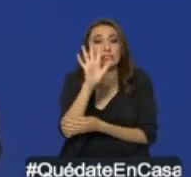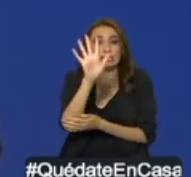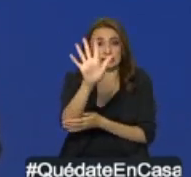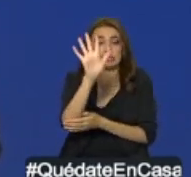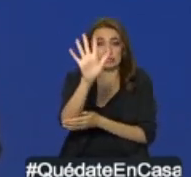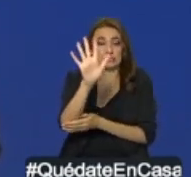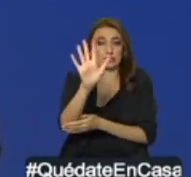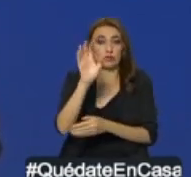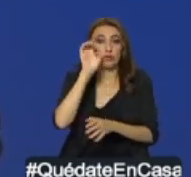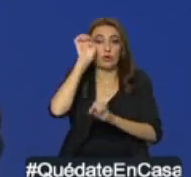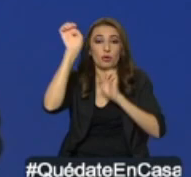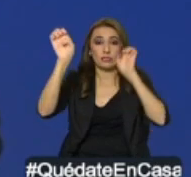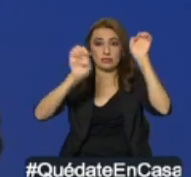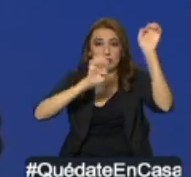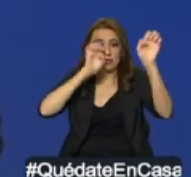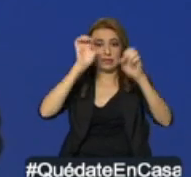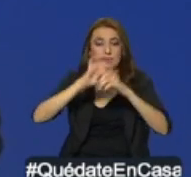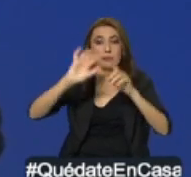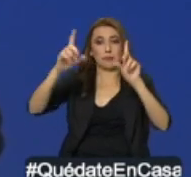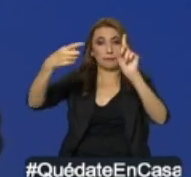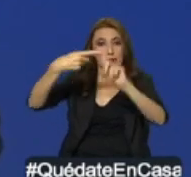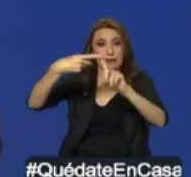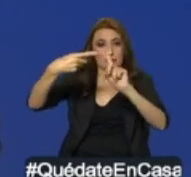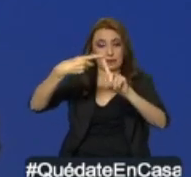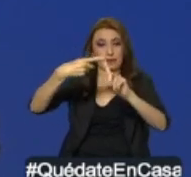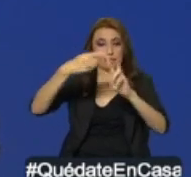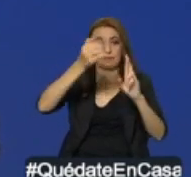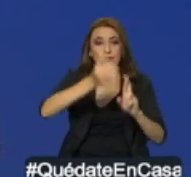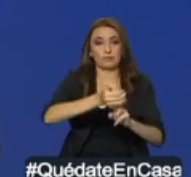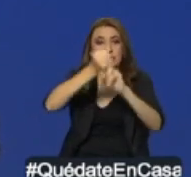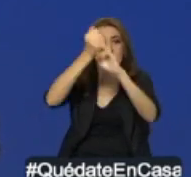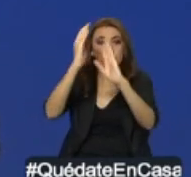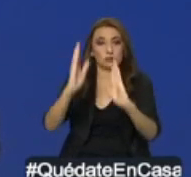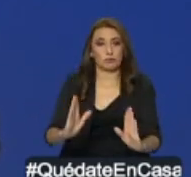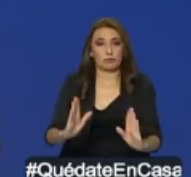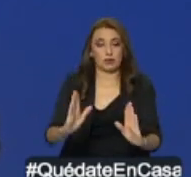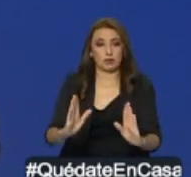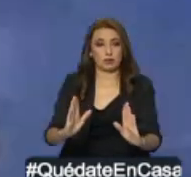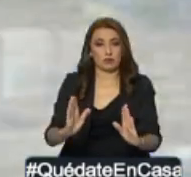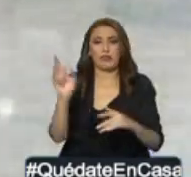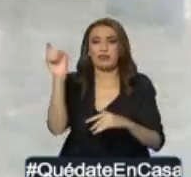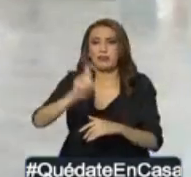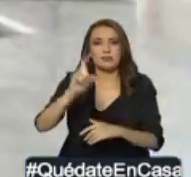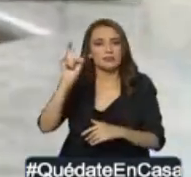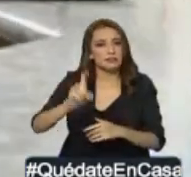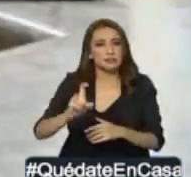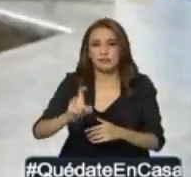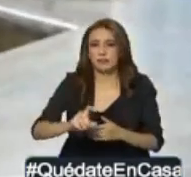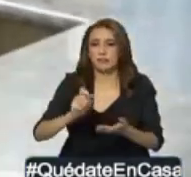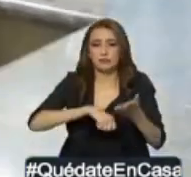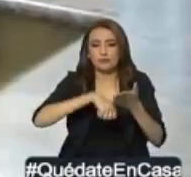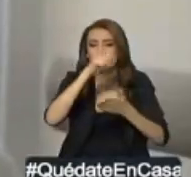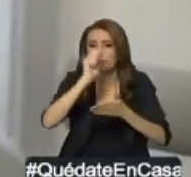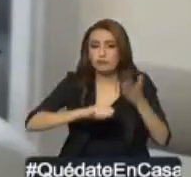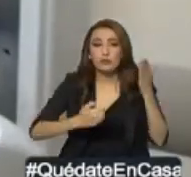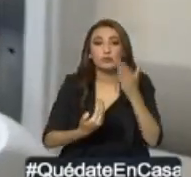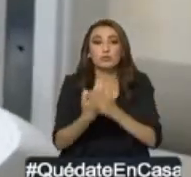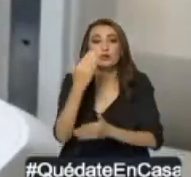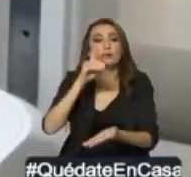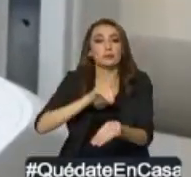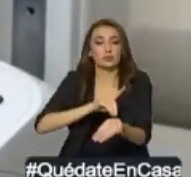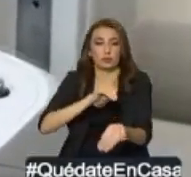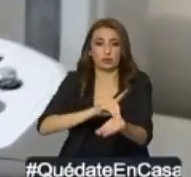ejes de acción el primero talento humano había una necesidad enorme de contratar médicos de